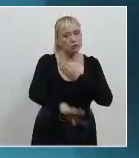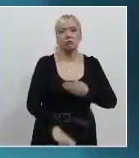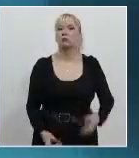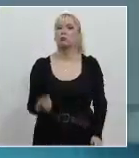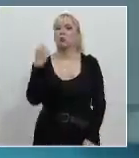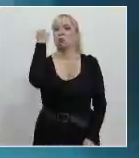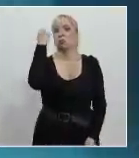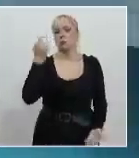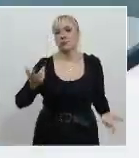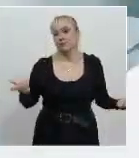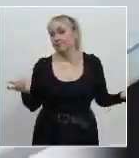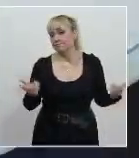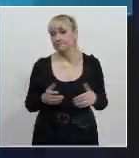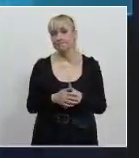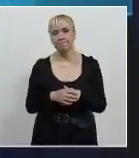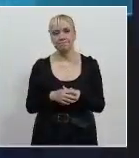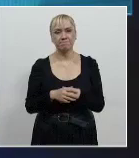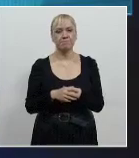detenida.